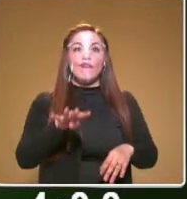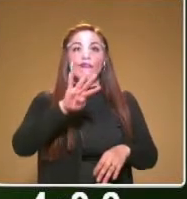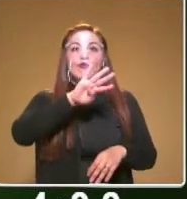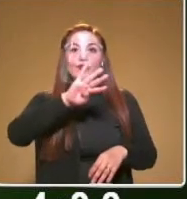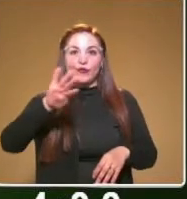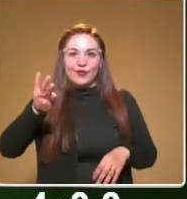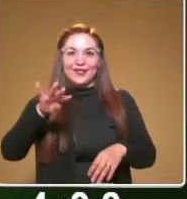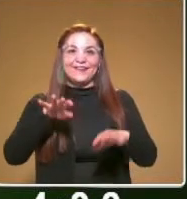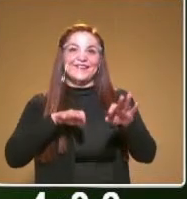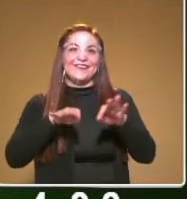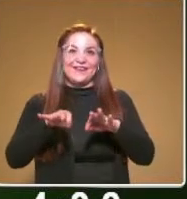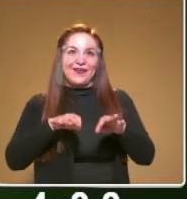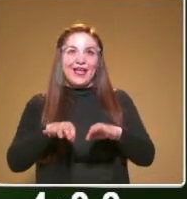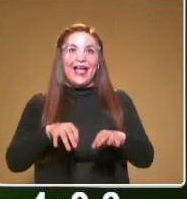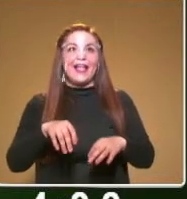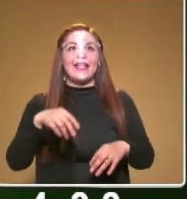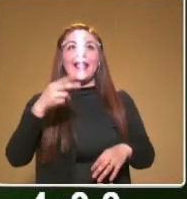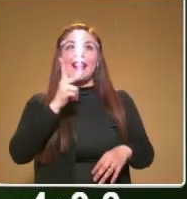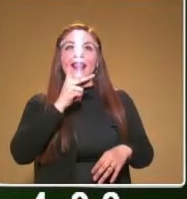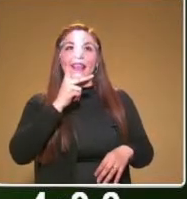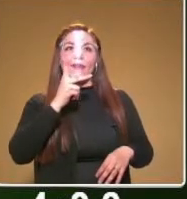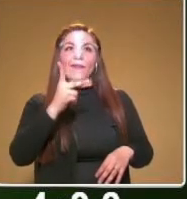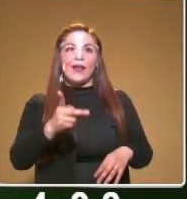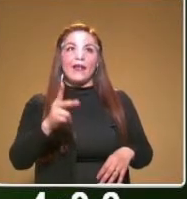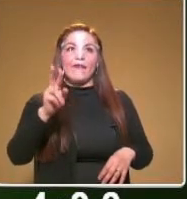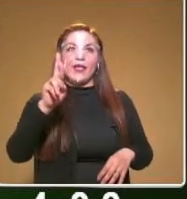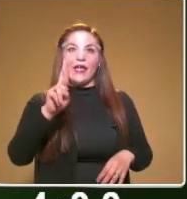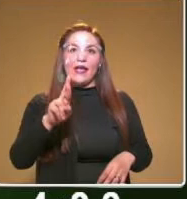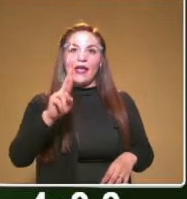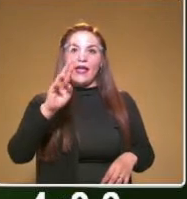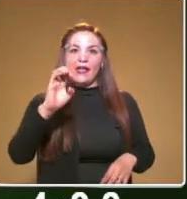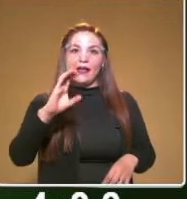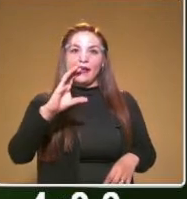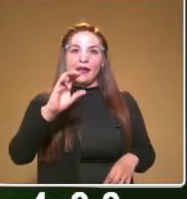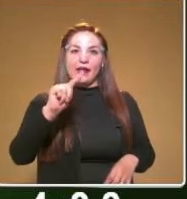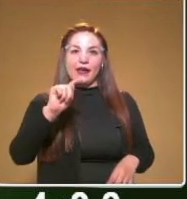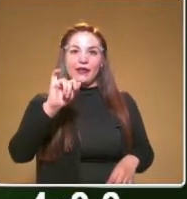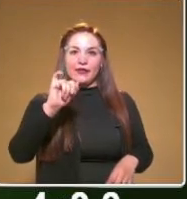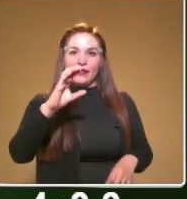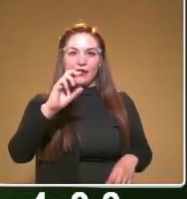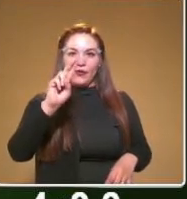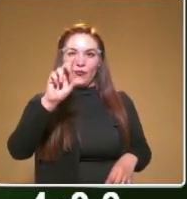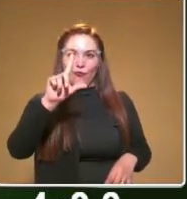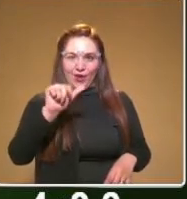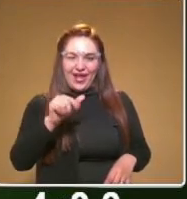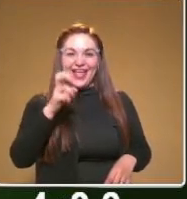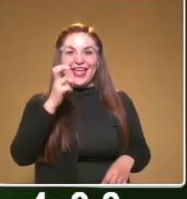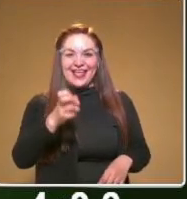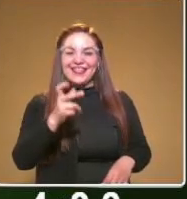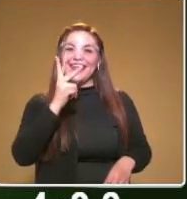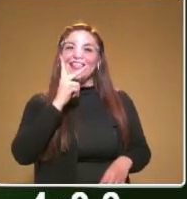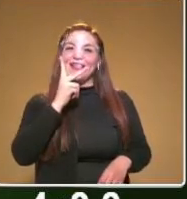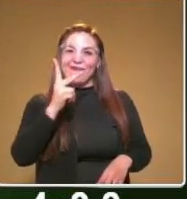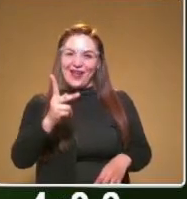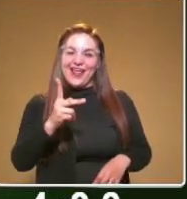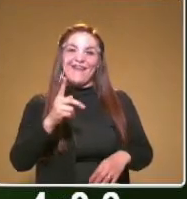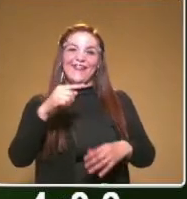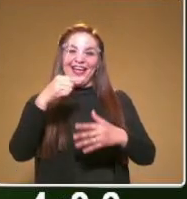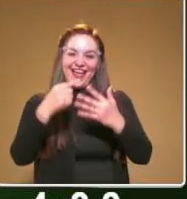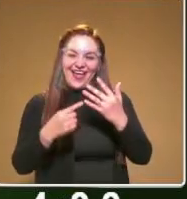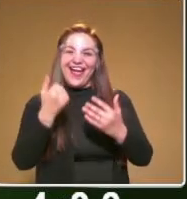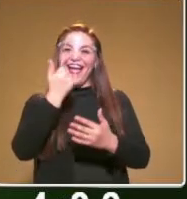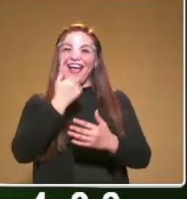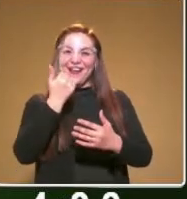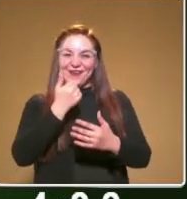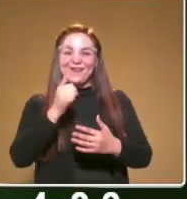hecho, maestra, retícula era la palabra oculta, que mandamos saludos a Hugo, Chaday, Judith, Víctor, Yosmar, Elvis y a todos los alumnos que